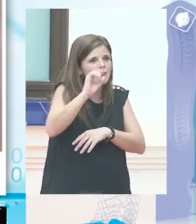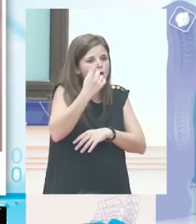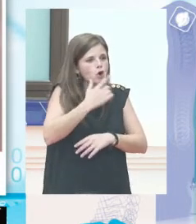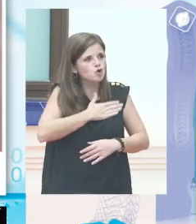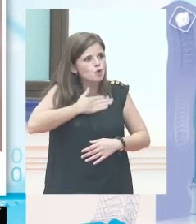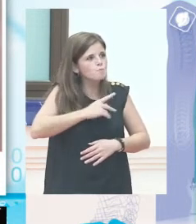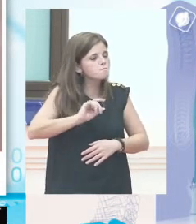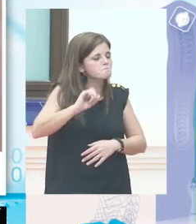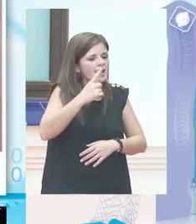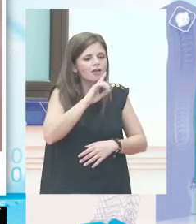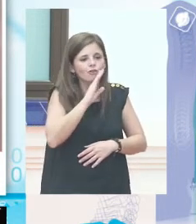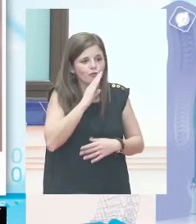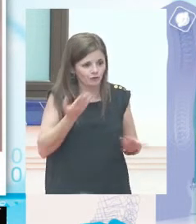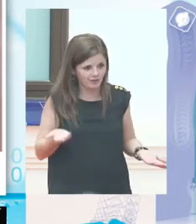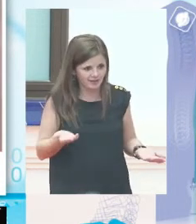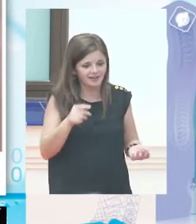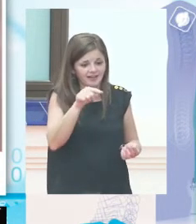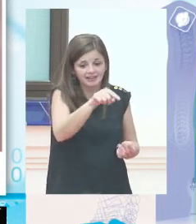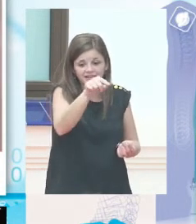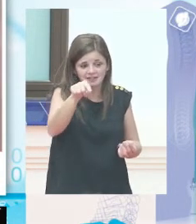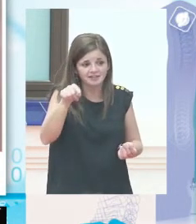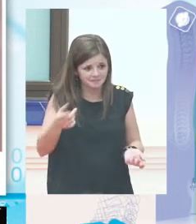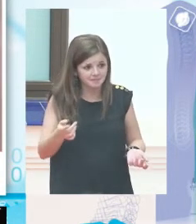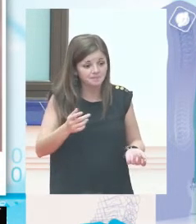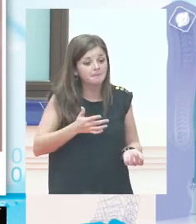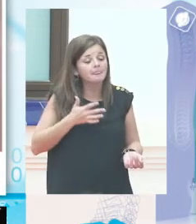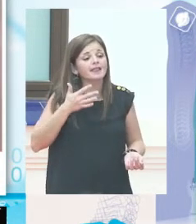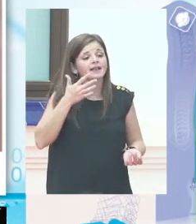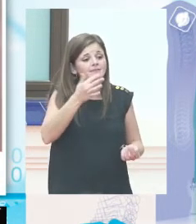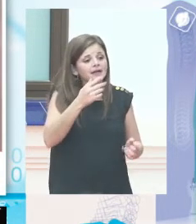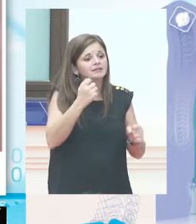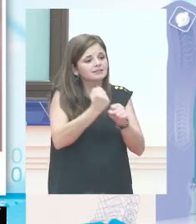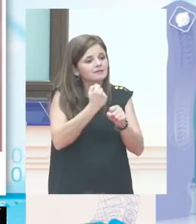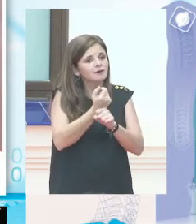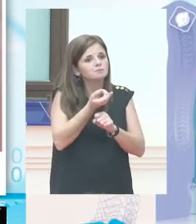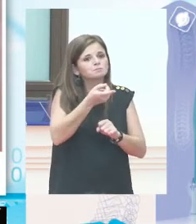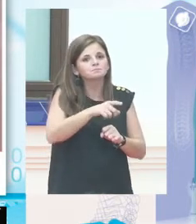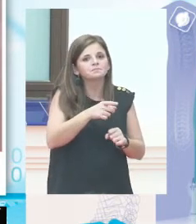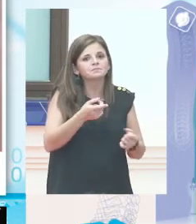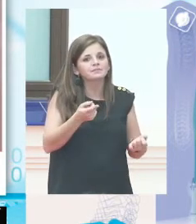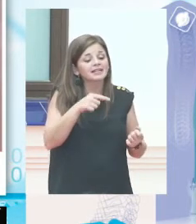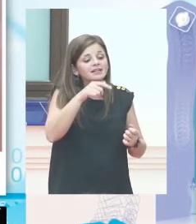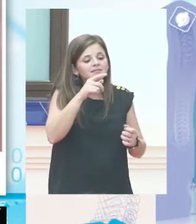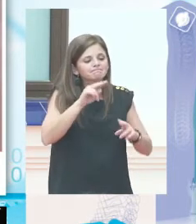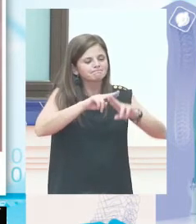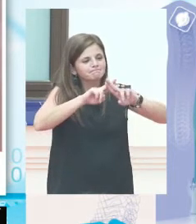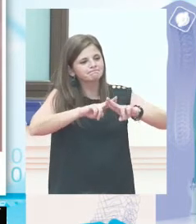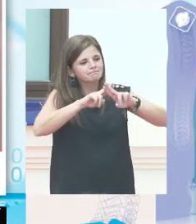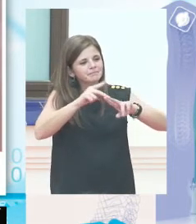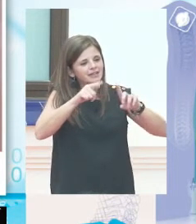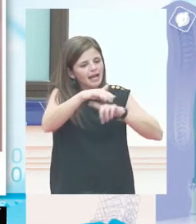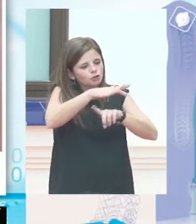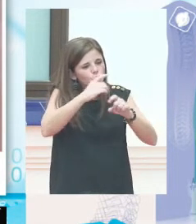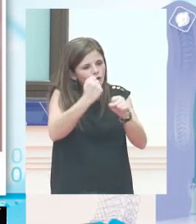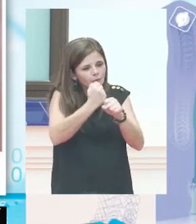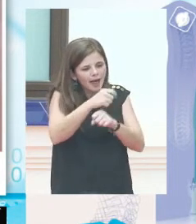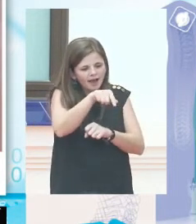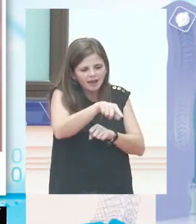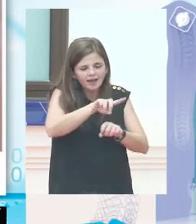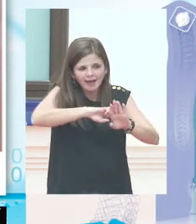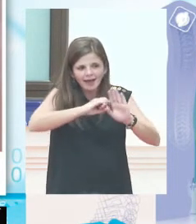estos entornos. Y más allá de eso, también lo que hacemos es analizar si ese entorno laboral que estamos analizando cumple las